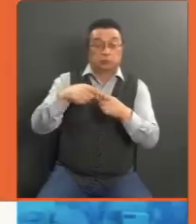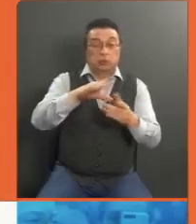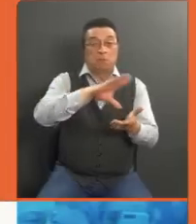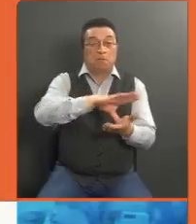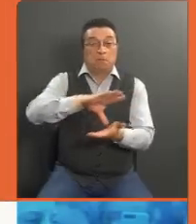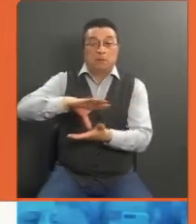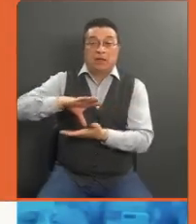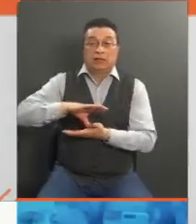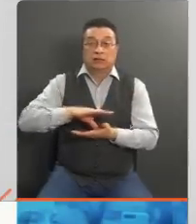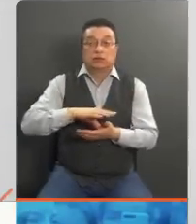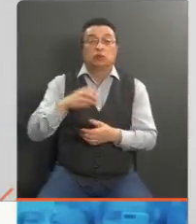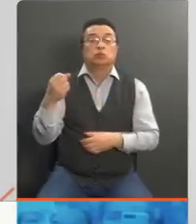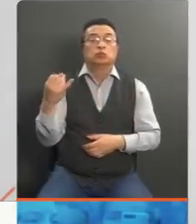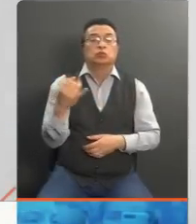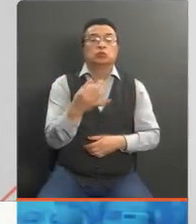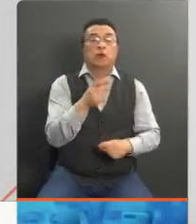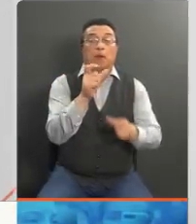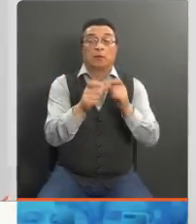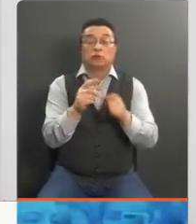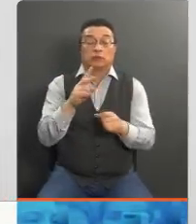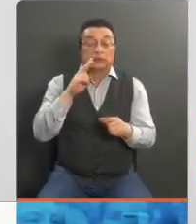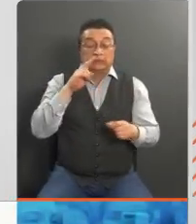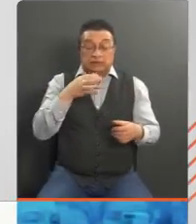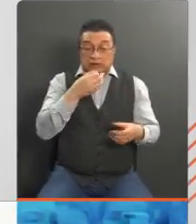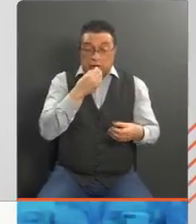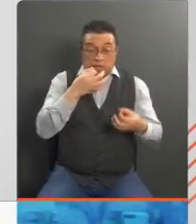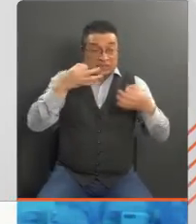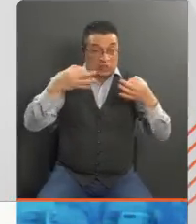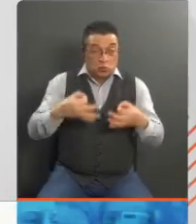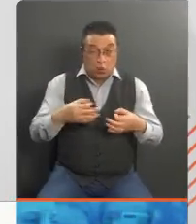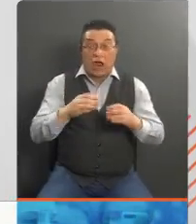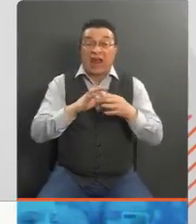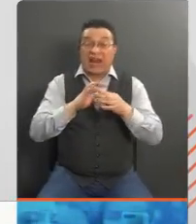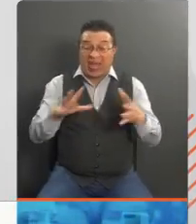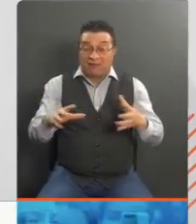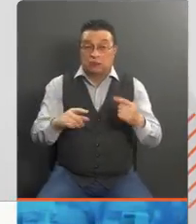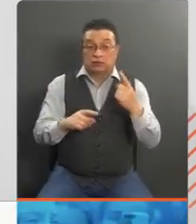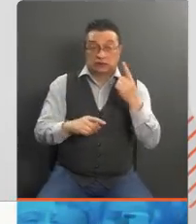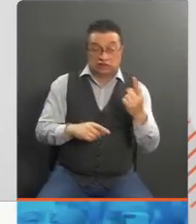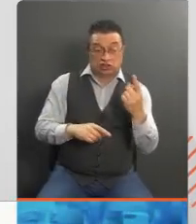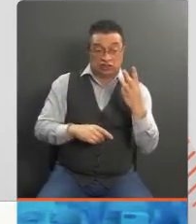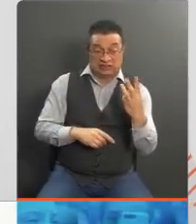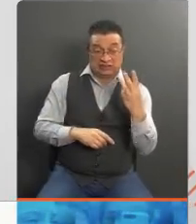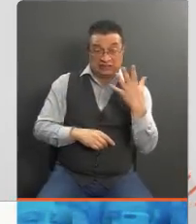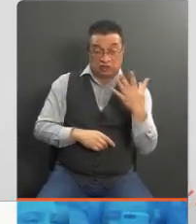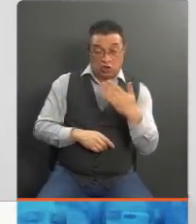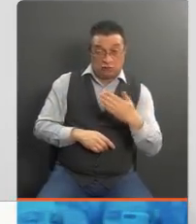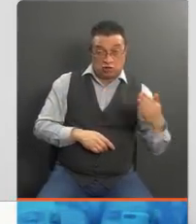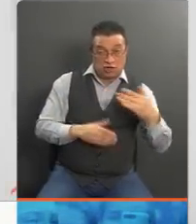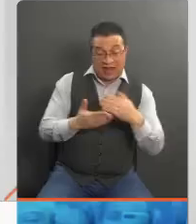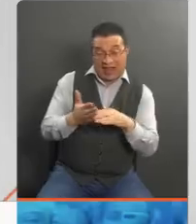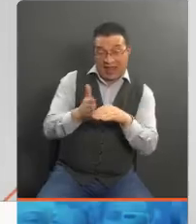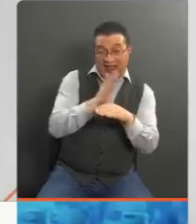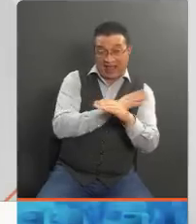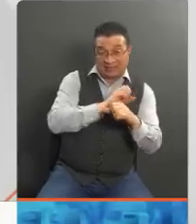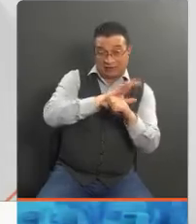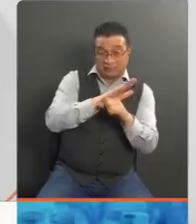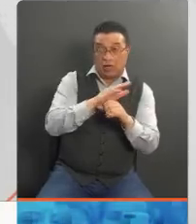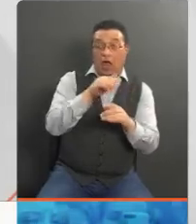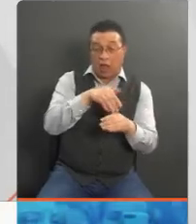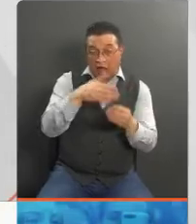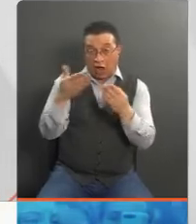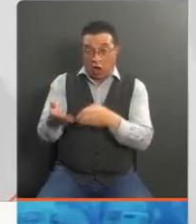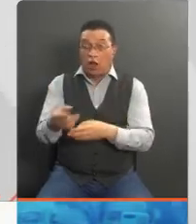El número de personas con inseguridad alimentaria grave ha pasado de 135 millones antes de la pandemia a